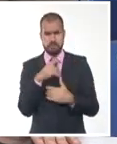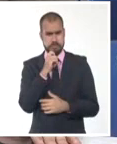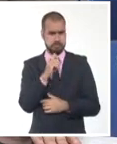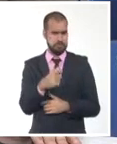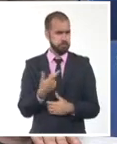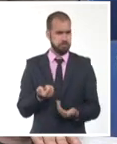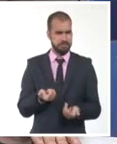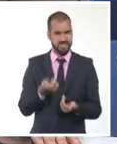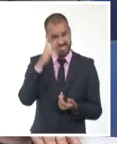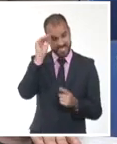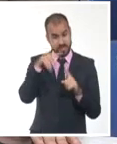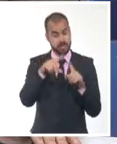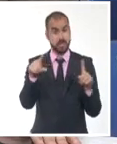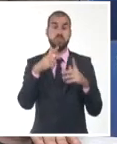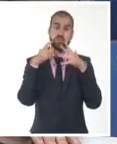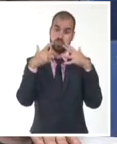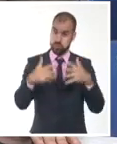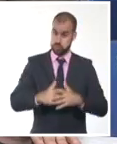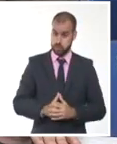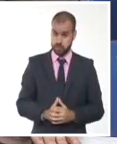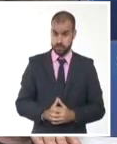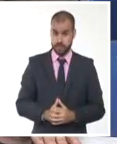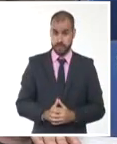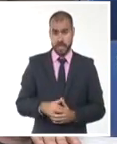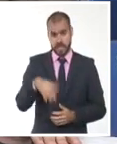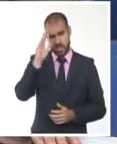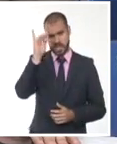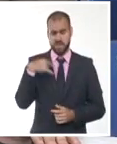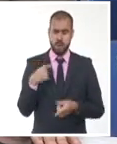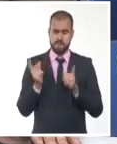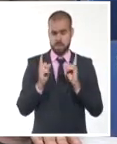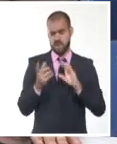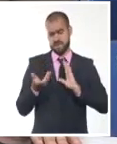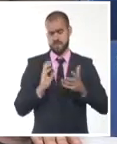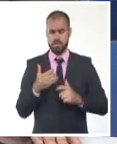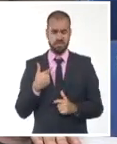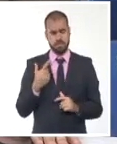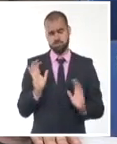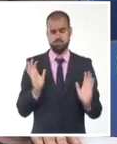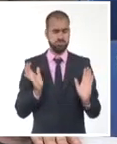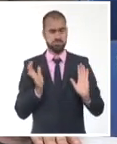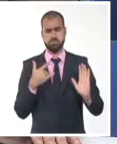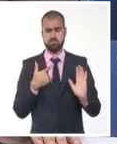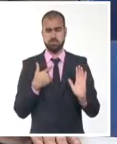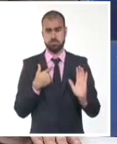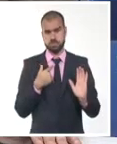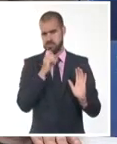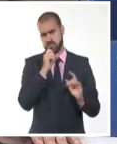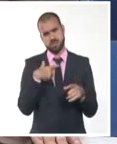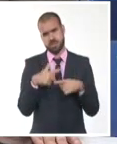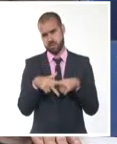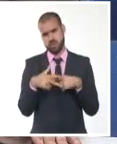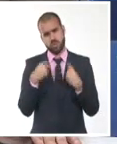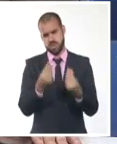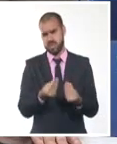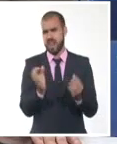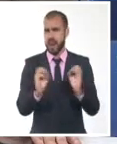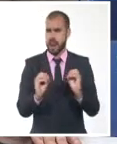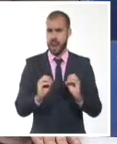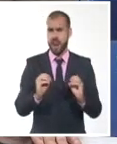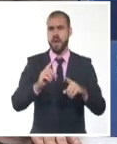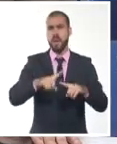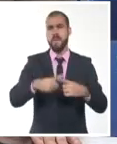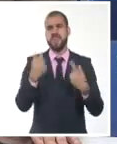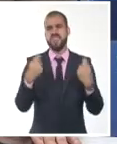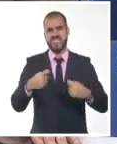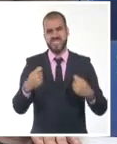tan sensible si se ponen por delante los sesgos políticos, no puede buscarse soluciones al tema migratorio si no se habla con